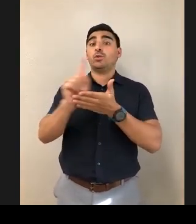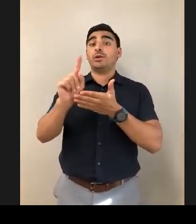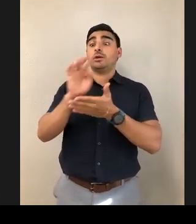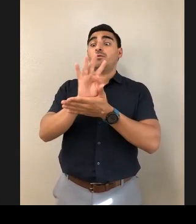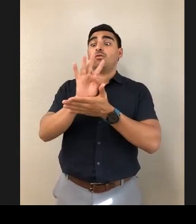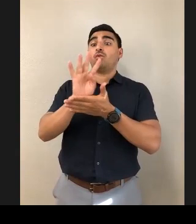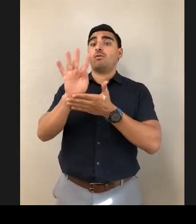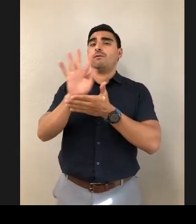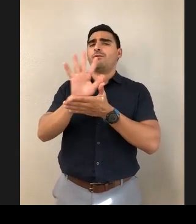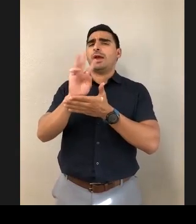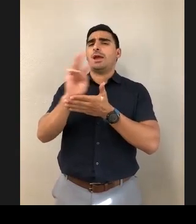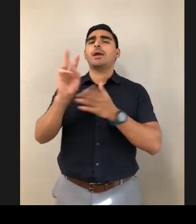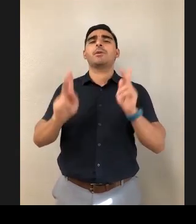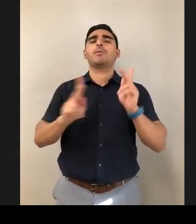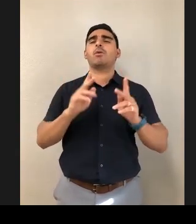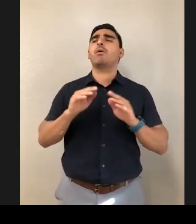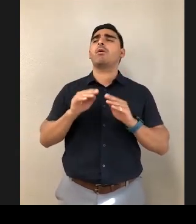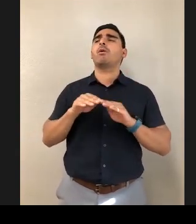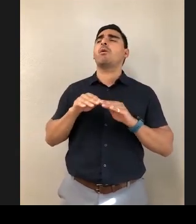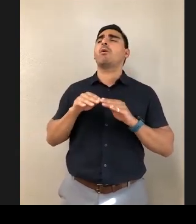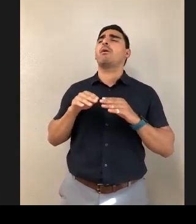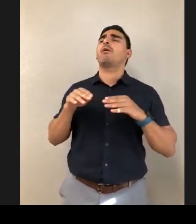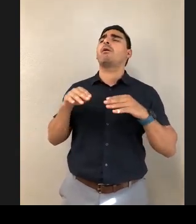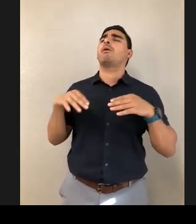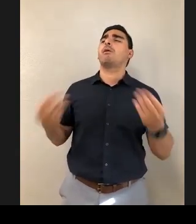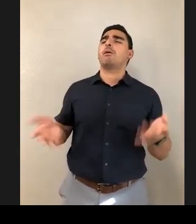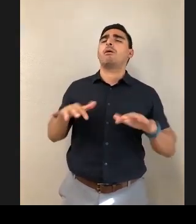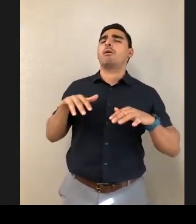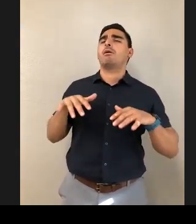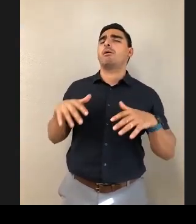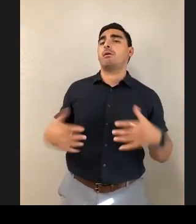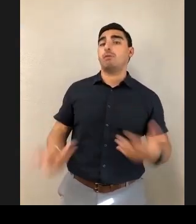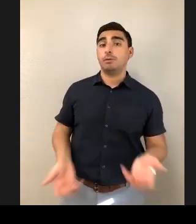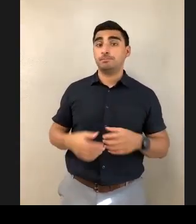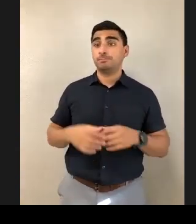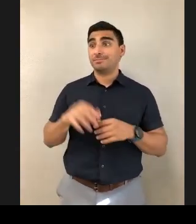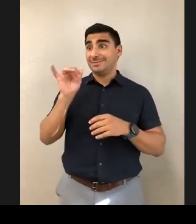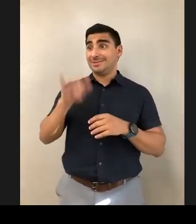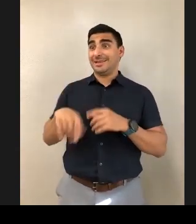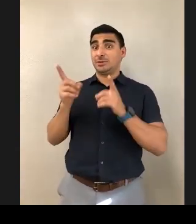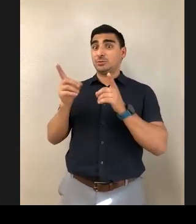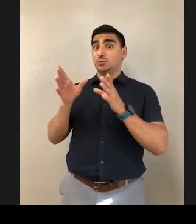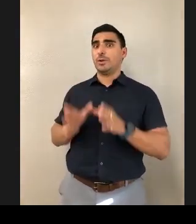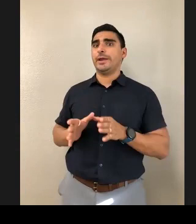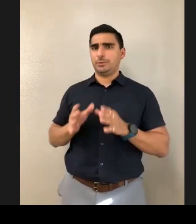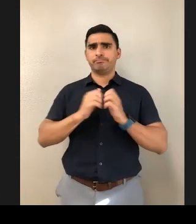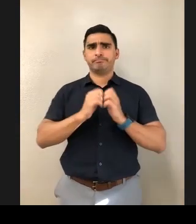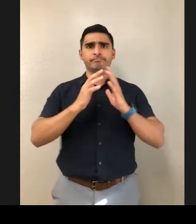5ª o 6ª semana, todas las personas estaban mucho más abiertas.